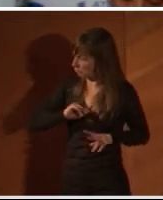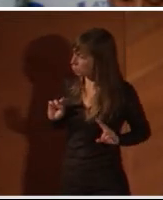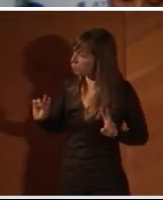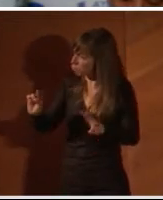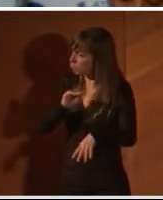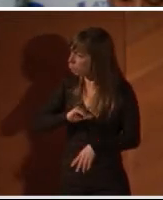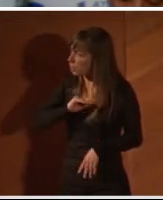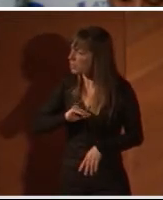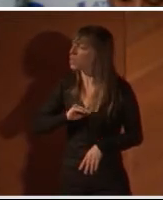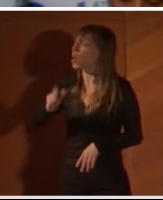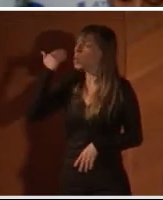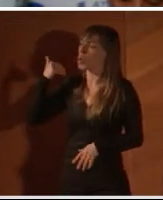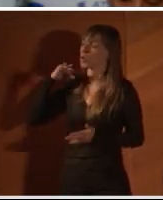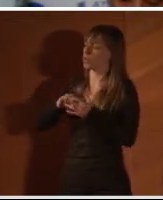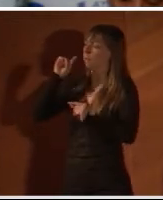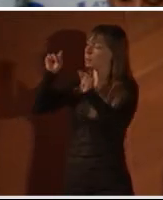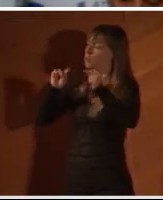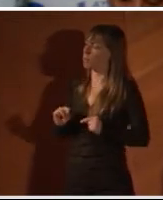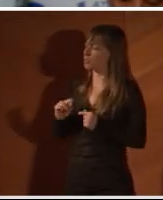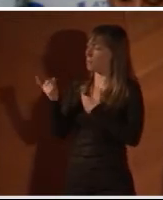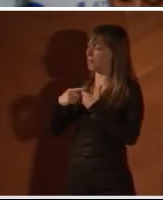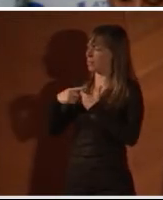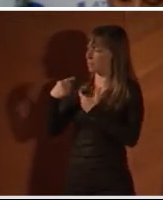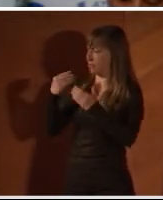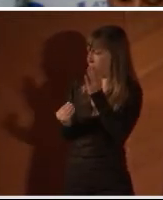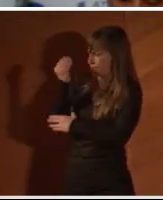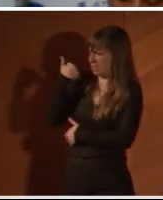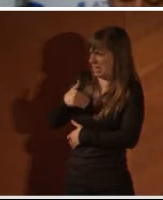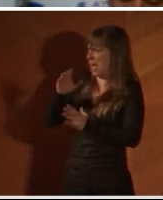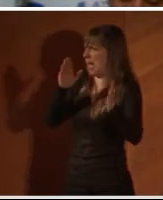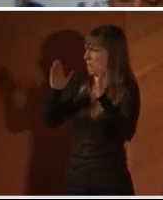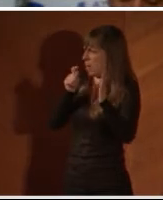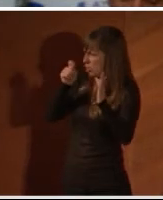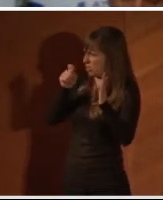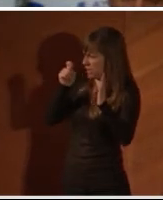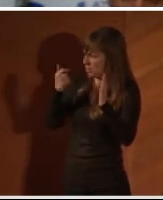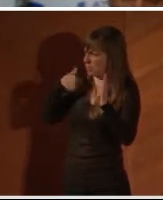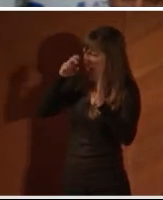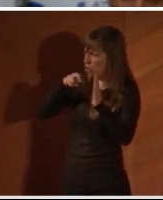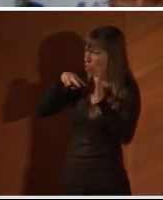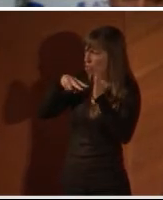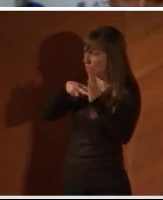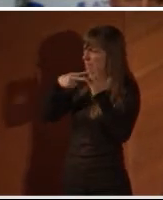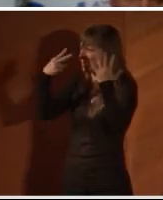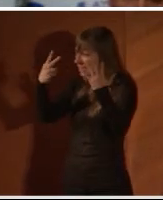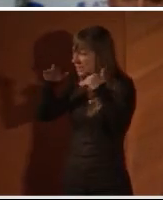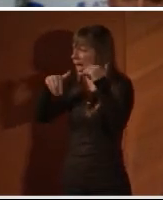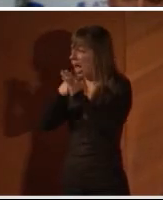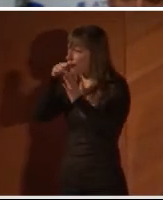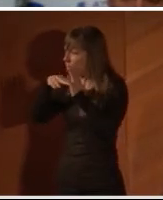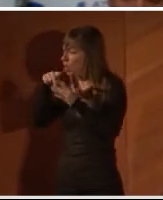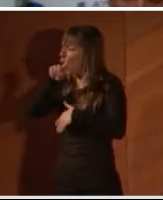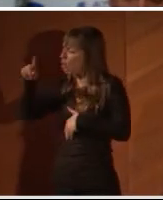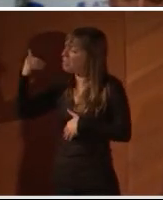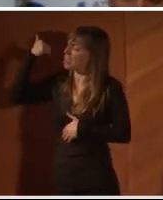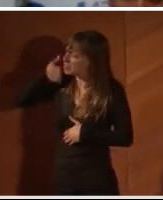desarrolló proyectos de presupuestos participativos con gobiernos socialistas durante la legislatura del 2007 al 2011 y que ha superado